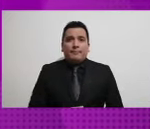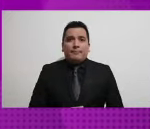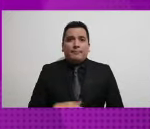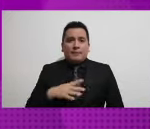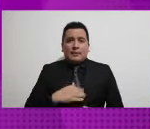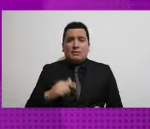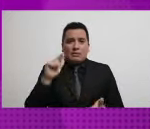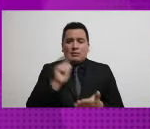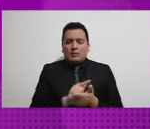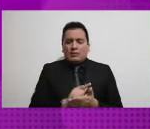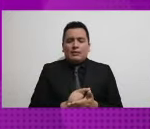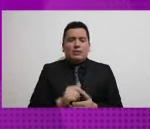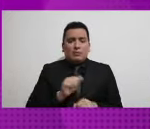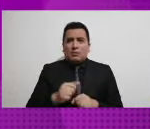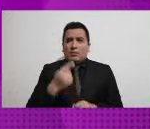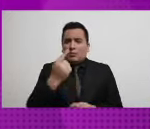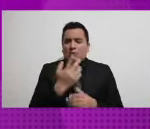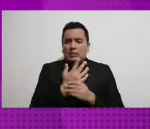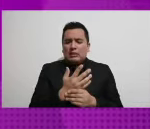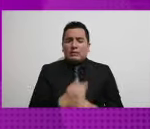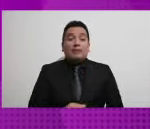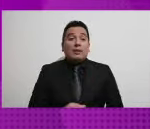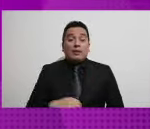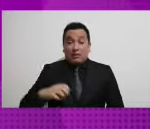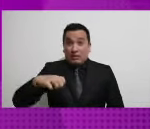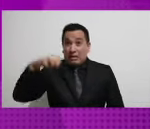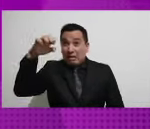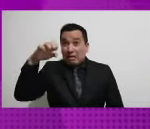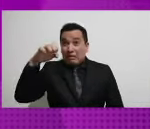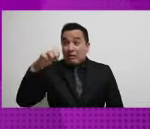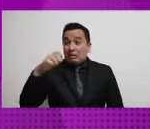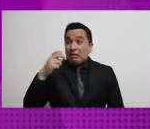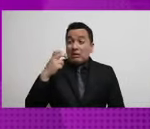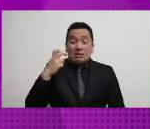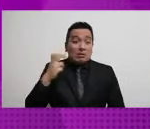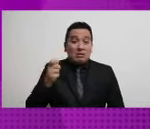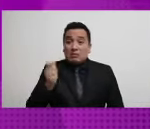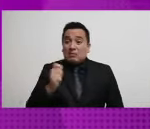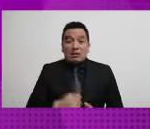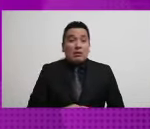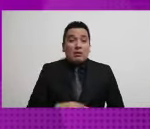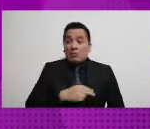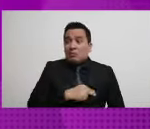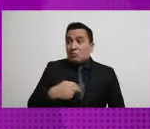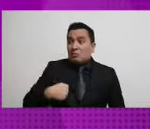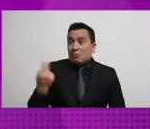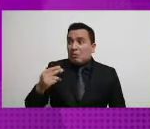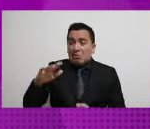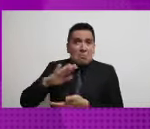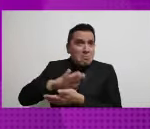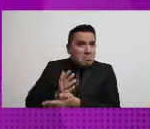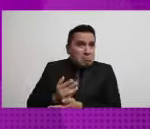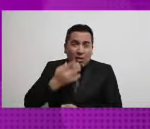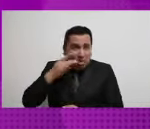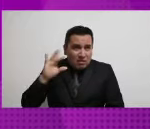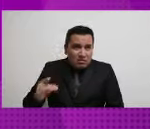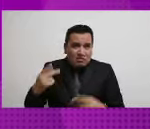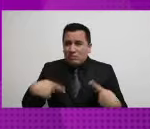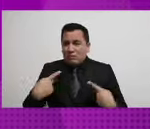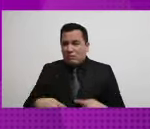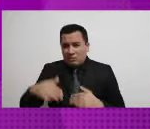nuestra Constitución, el artículo 1, la edad nos manifiesta que no es uno de los motivos por los cuales no se debe de discriminar a